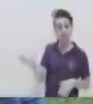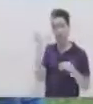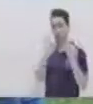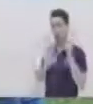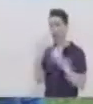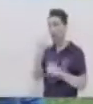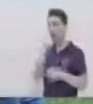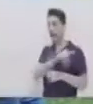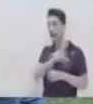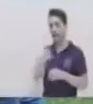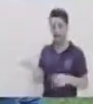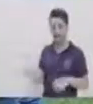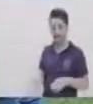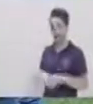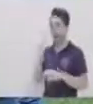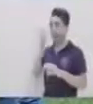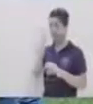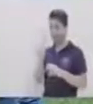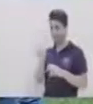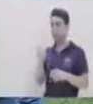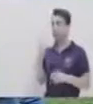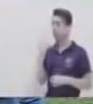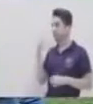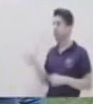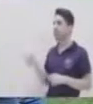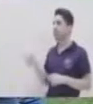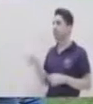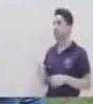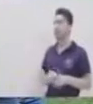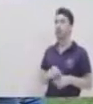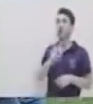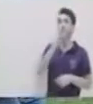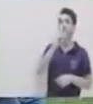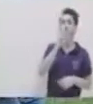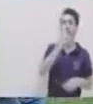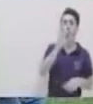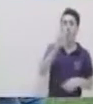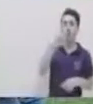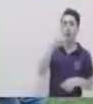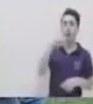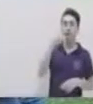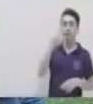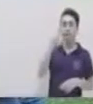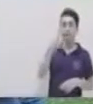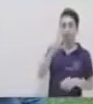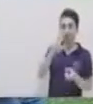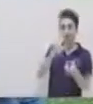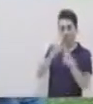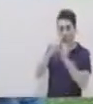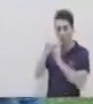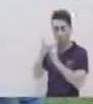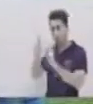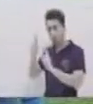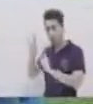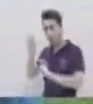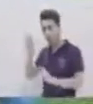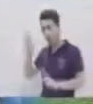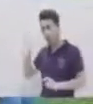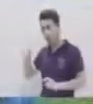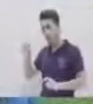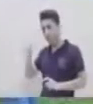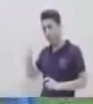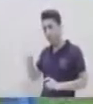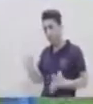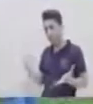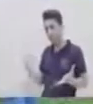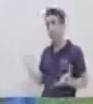Correcto. Esa N, si te das cuenta, o el final cambia. De dormir a duermen, cambia ya completamente diferencia, el como se menciona el